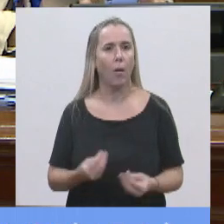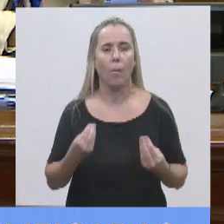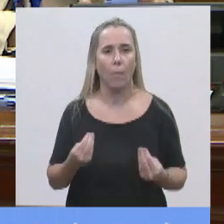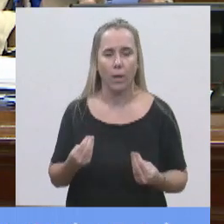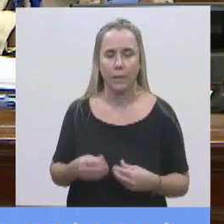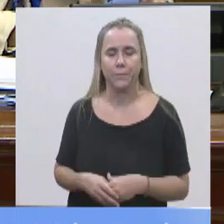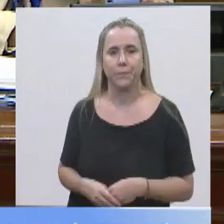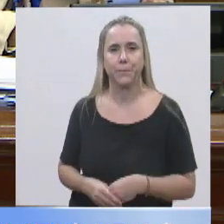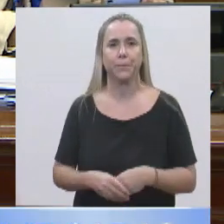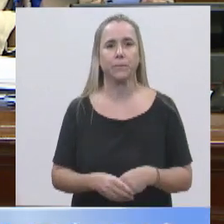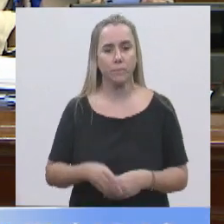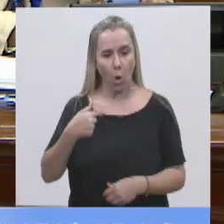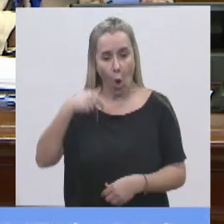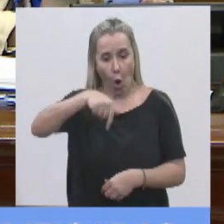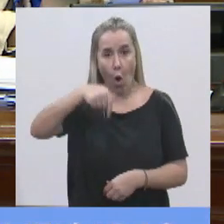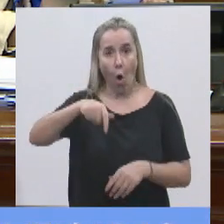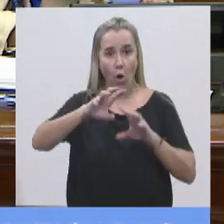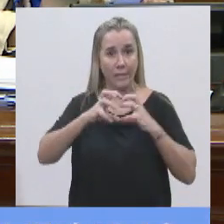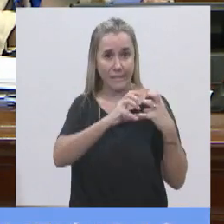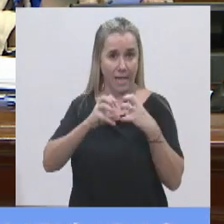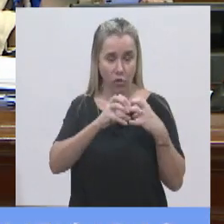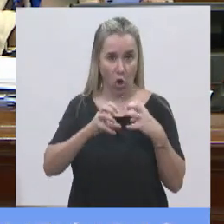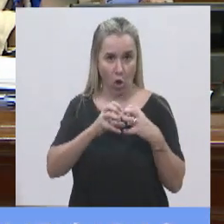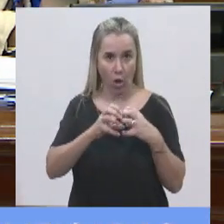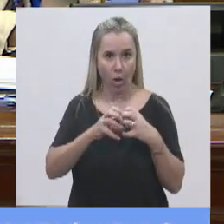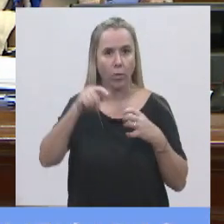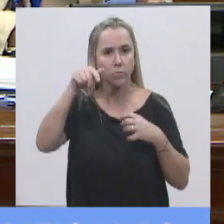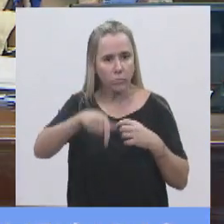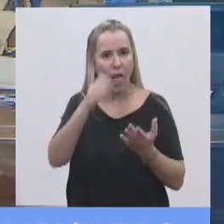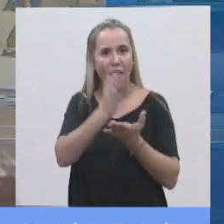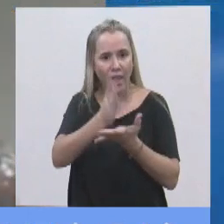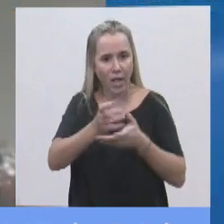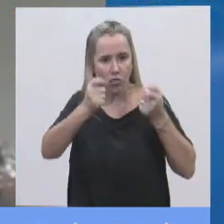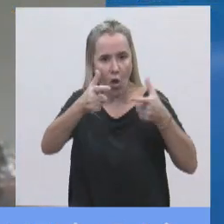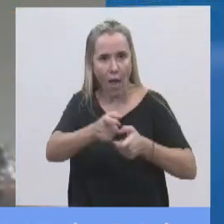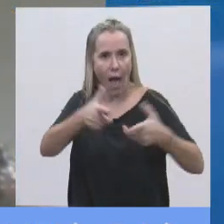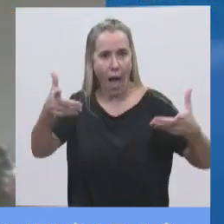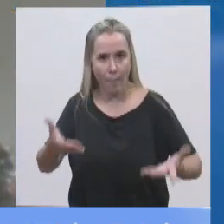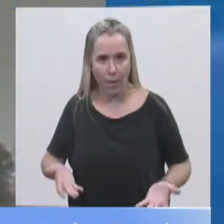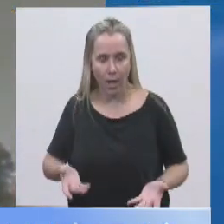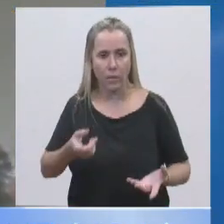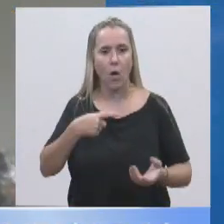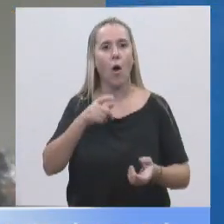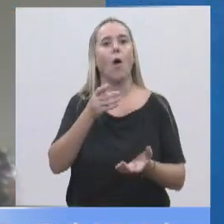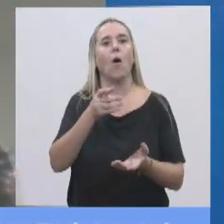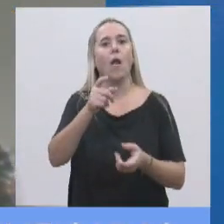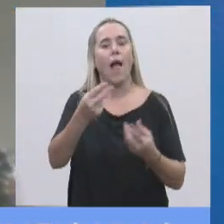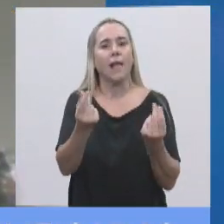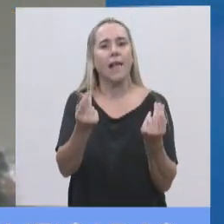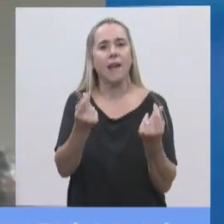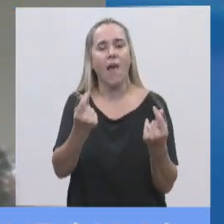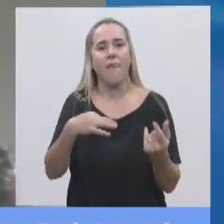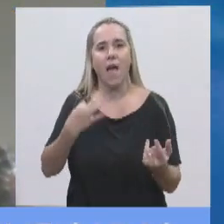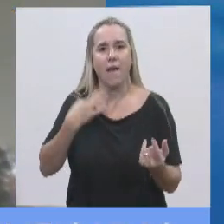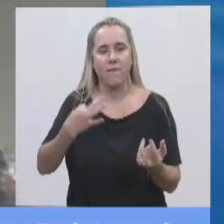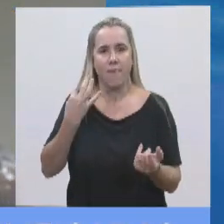porque hoy estamos en esta sesión ampliando derechos, mejorándole la calidad de